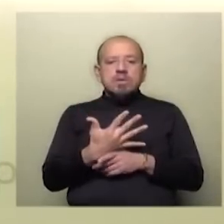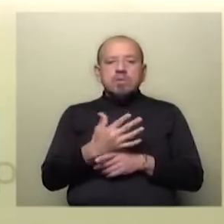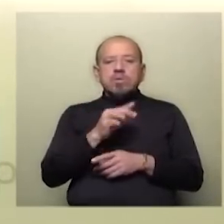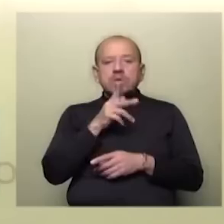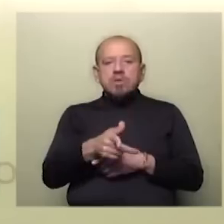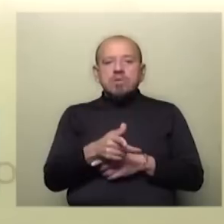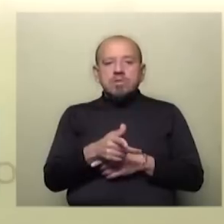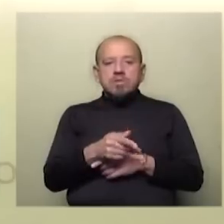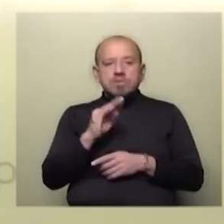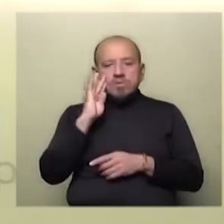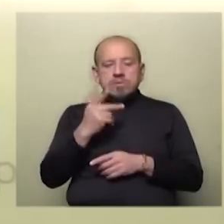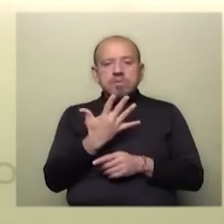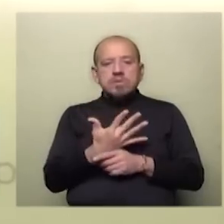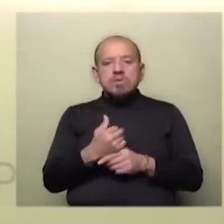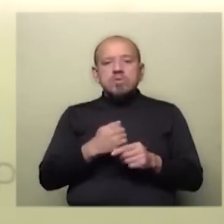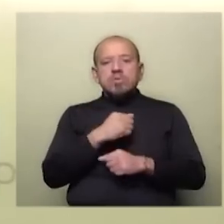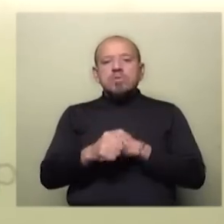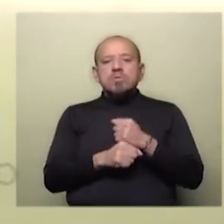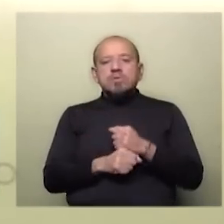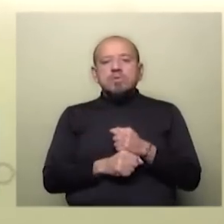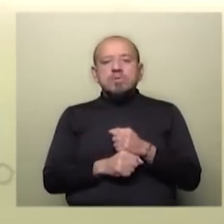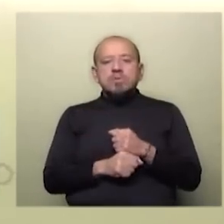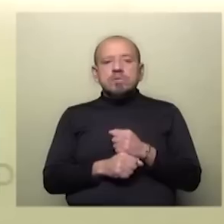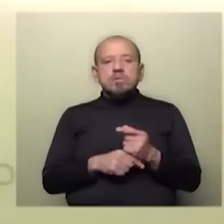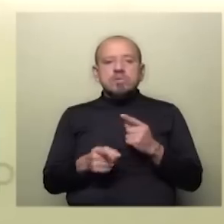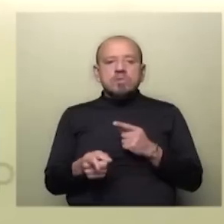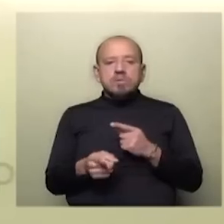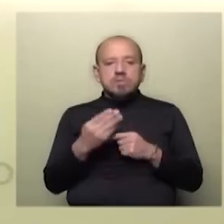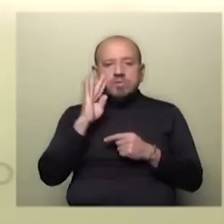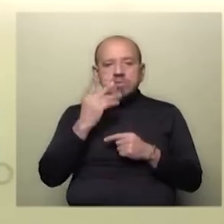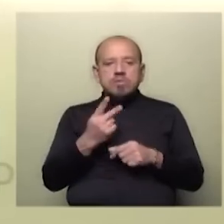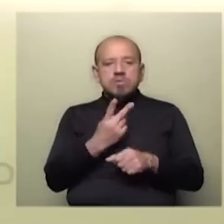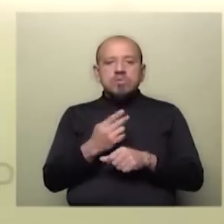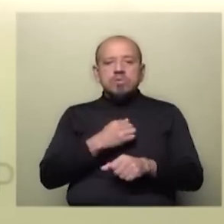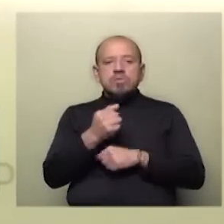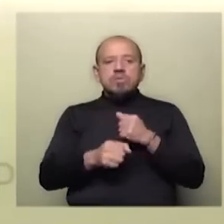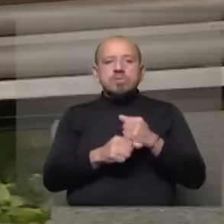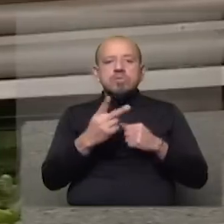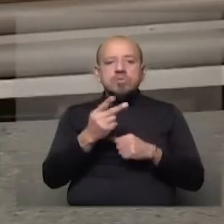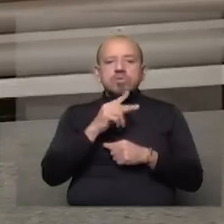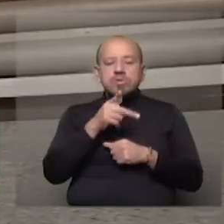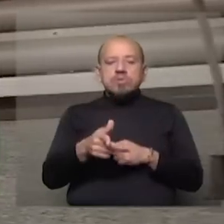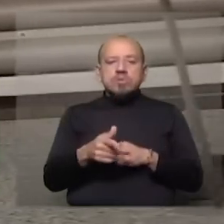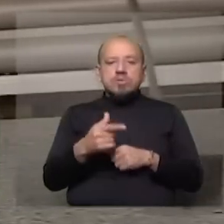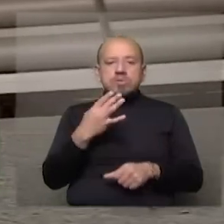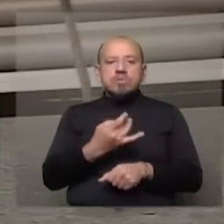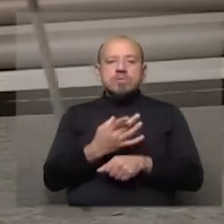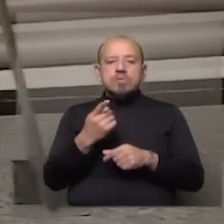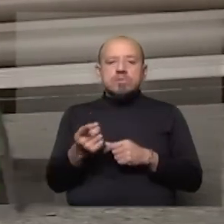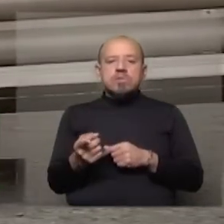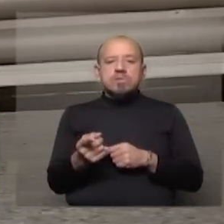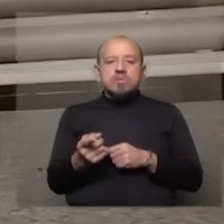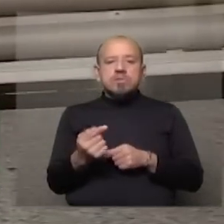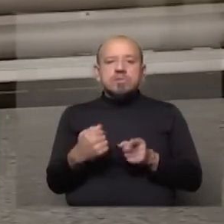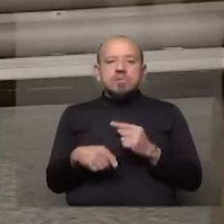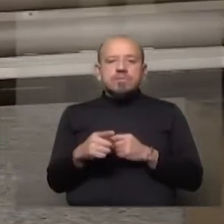se la reconoce como 5 años a la a la bancaya se le reconocieron dos años dos hijos y en la profesional es una de las